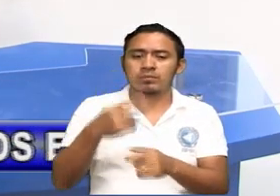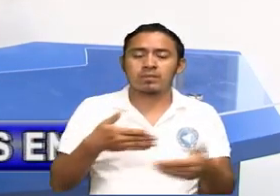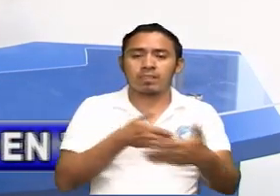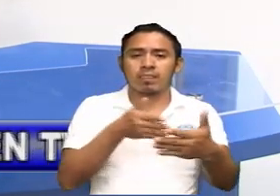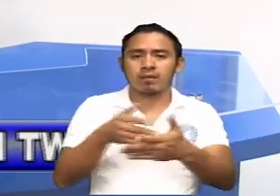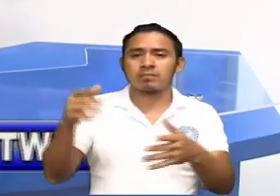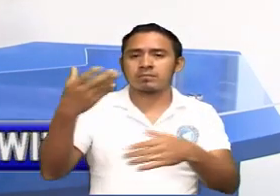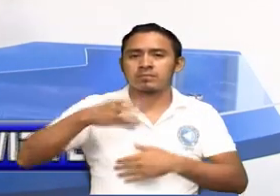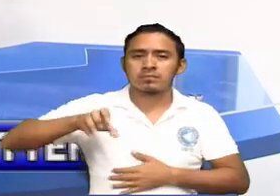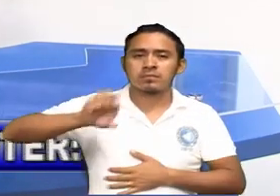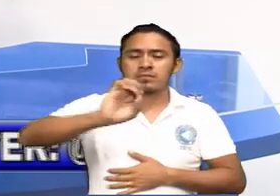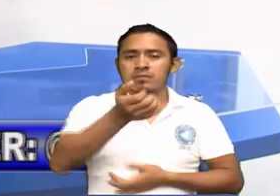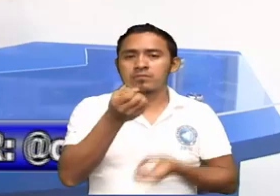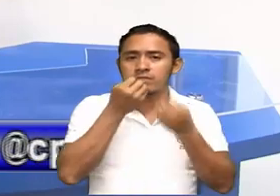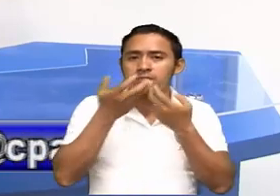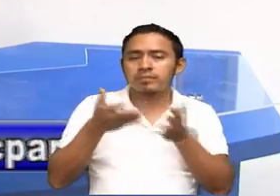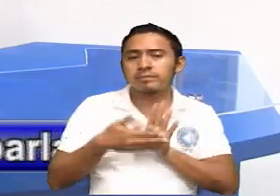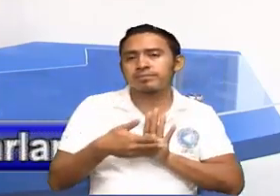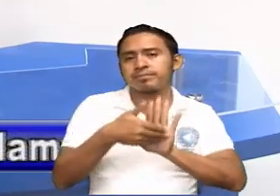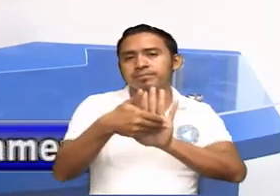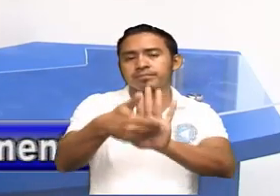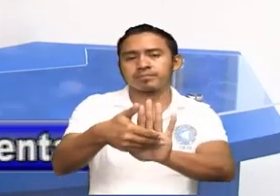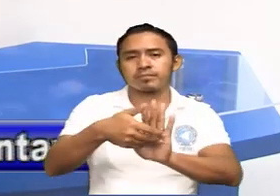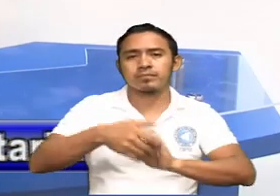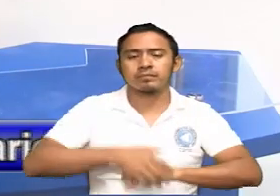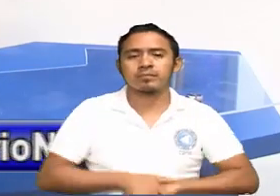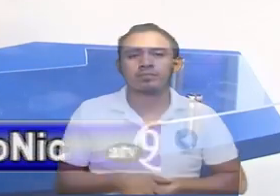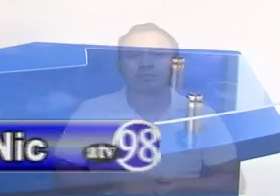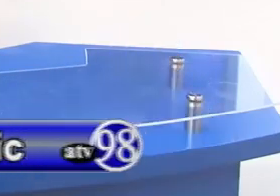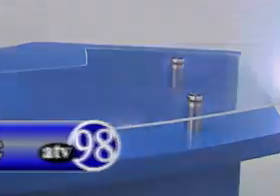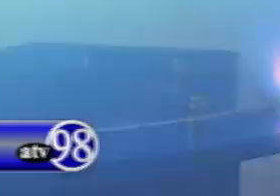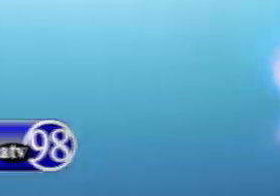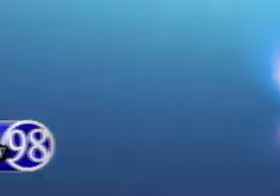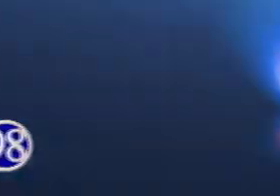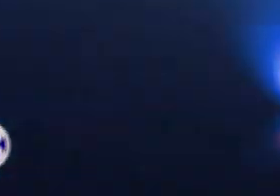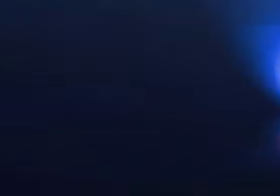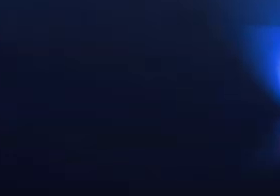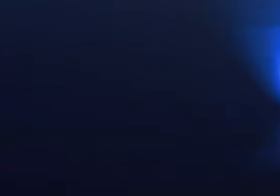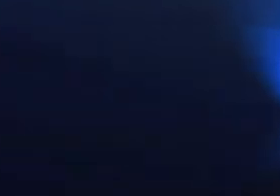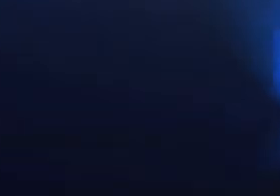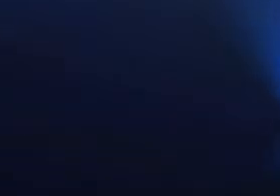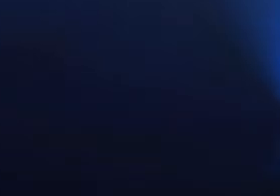de Carazo. Los detalles se los presentamos a continuación.